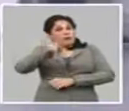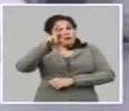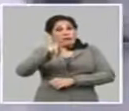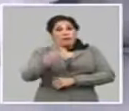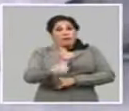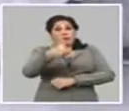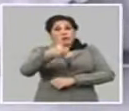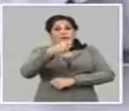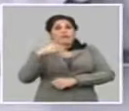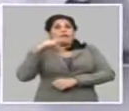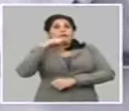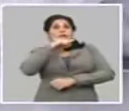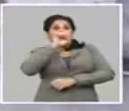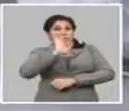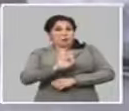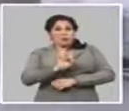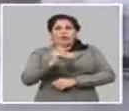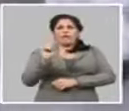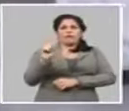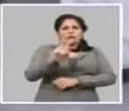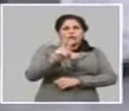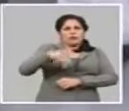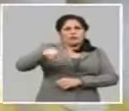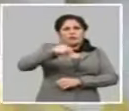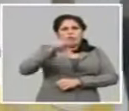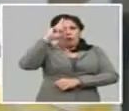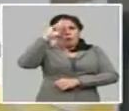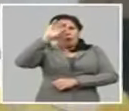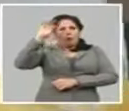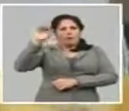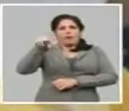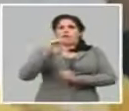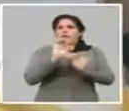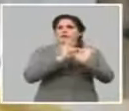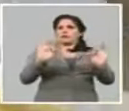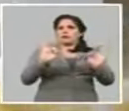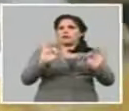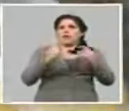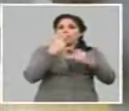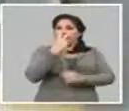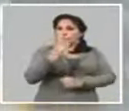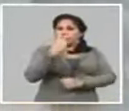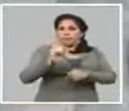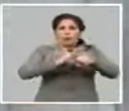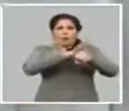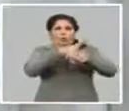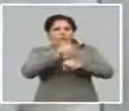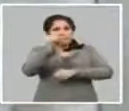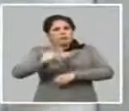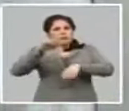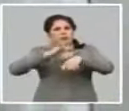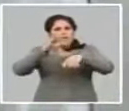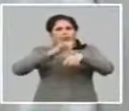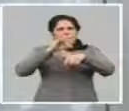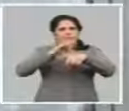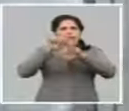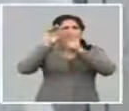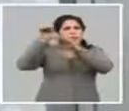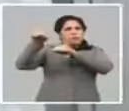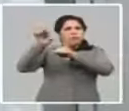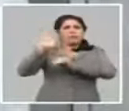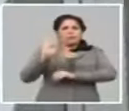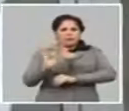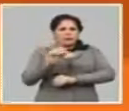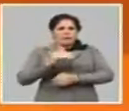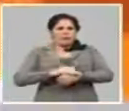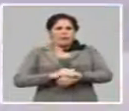presidente de ruso vladimir putin visitó el hospital especializado en atender a los infectados por él